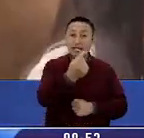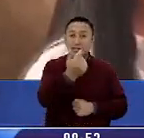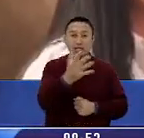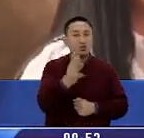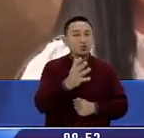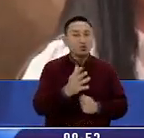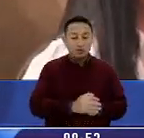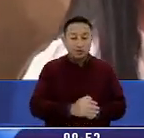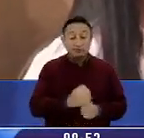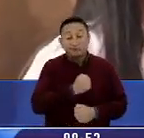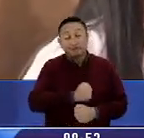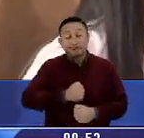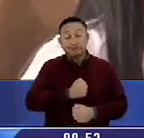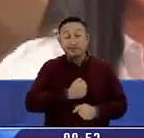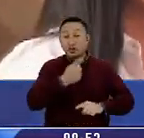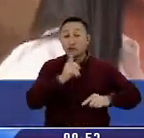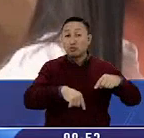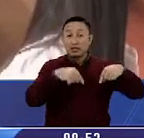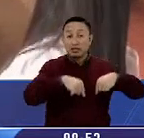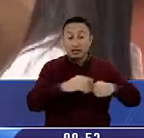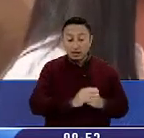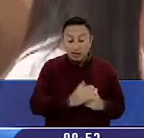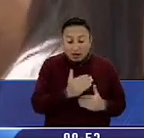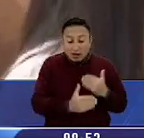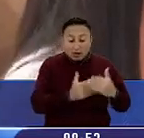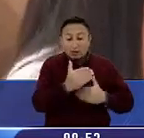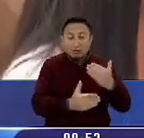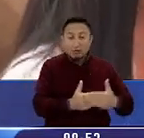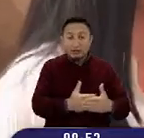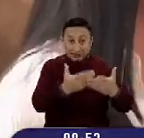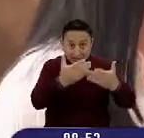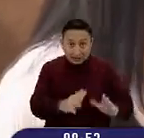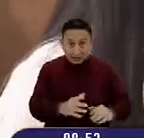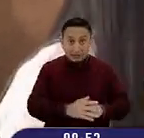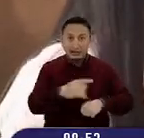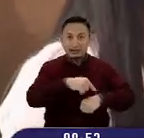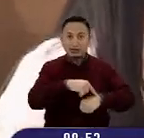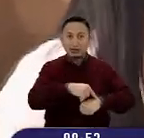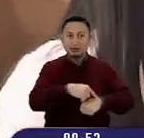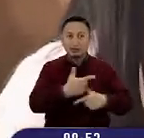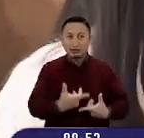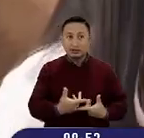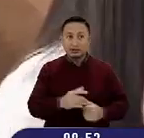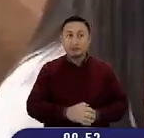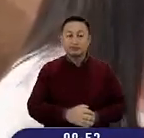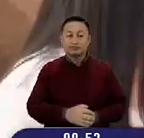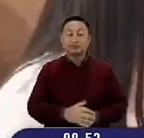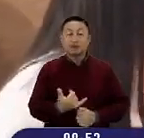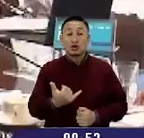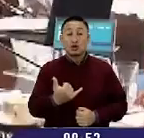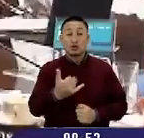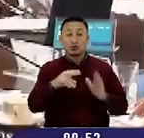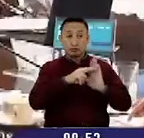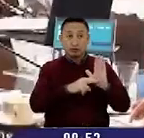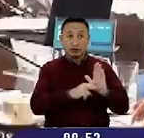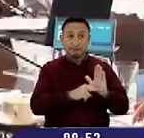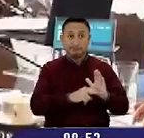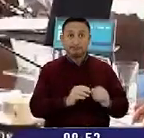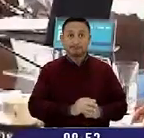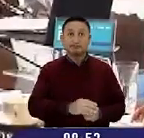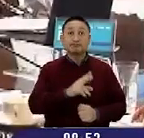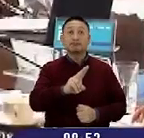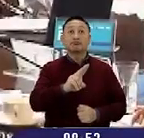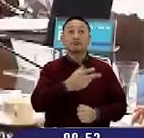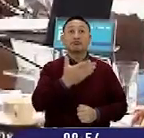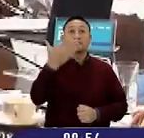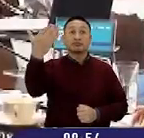económicas, lamentablemente no pudieron terminar su trámite en los tiempos establecidos y los tiempos que rigen en esta ordenanza. La vicealcaldesa afirmó